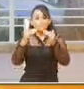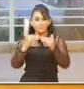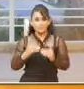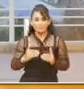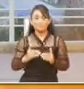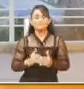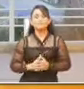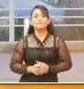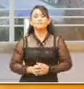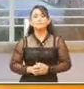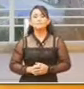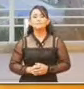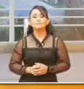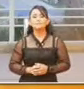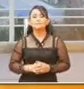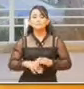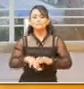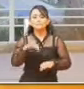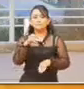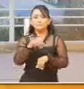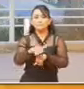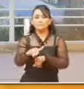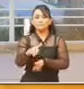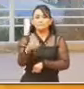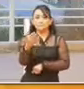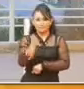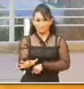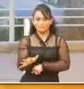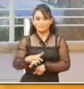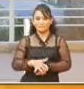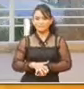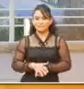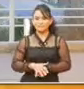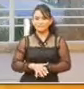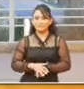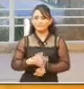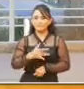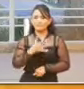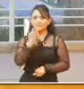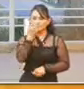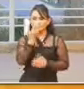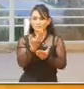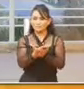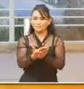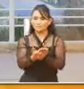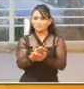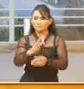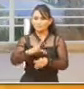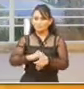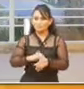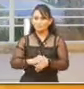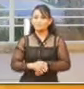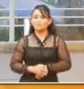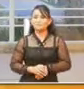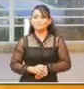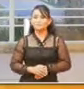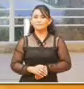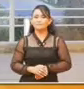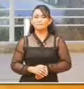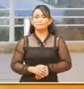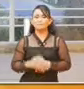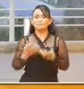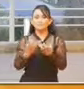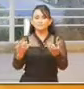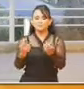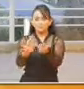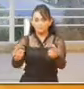desahogo del orden del día, referente al punto señalado con el número 10, me permito poner a su consideración el siguiente acuerdo. Se autoriza el cambio de uso